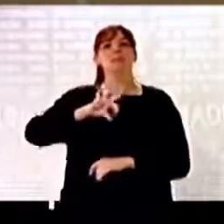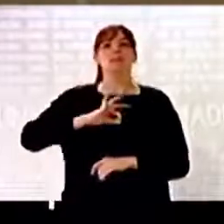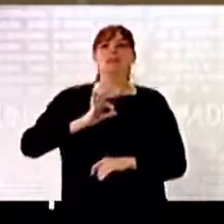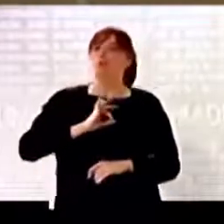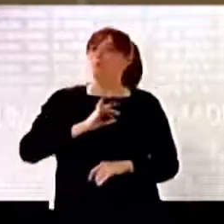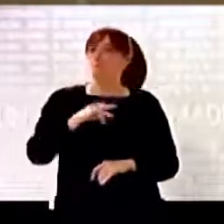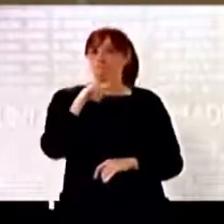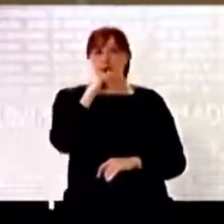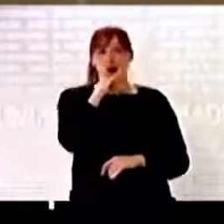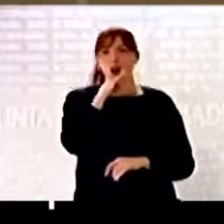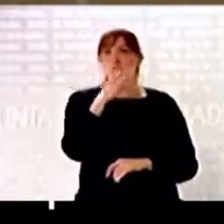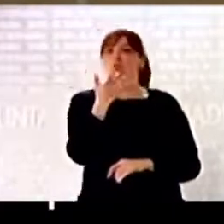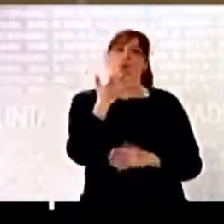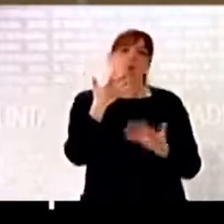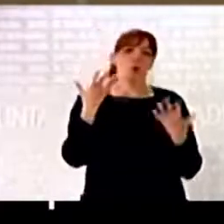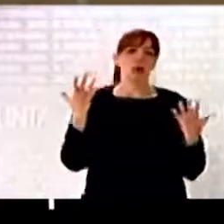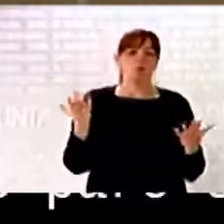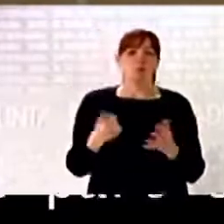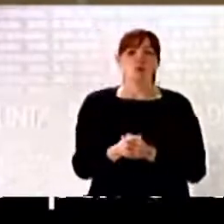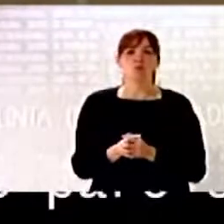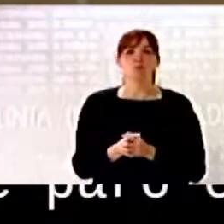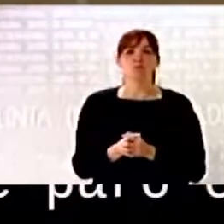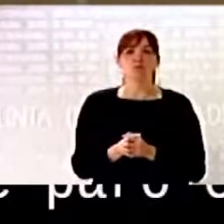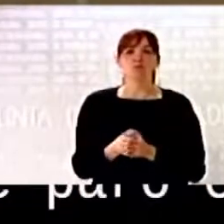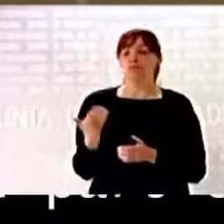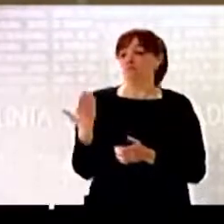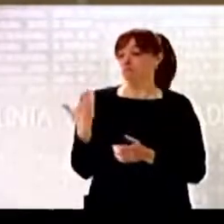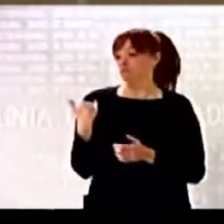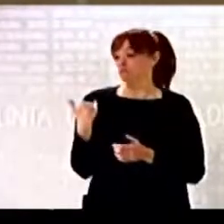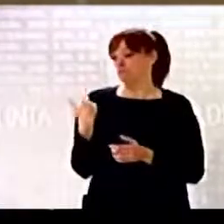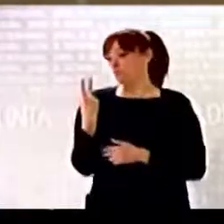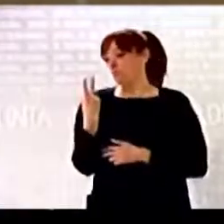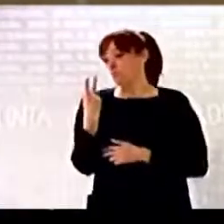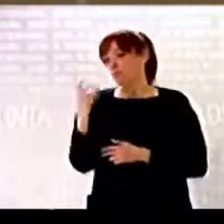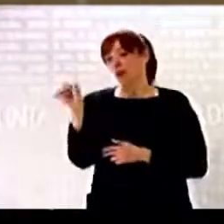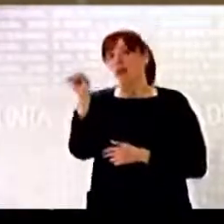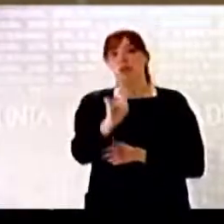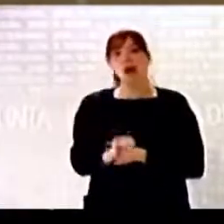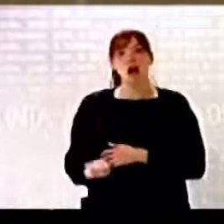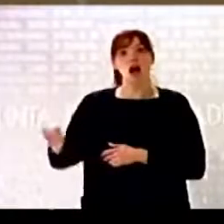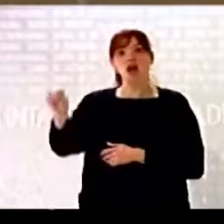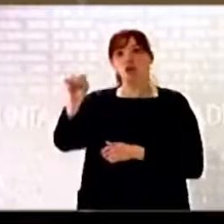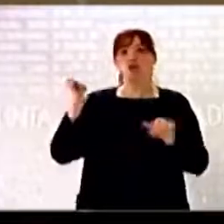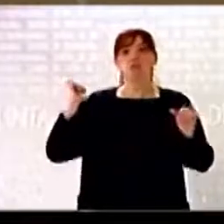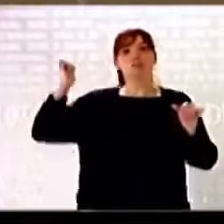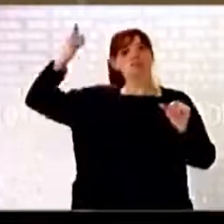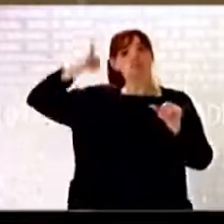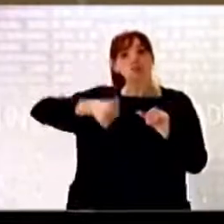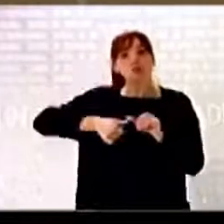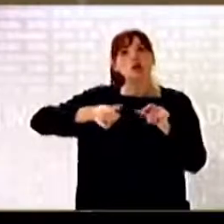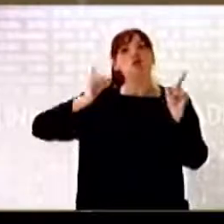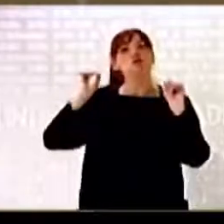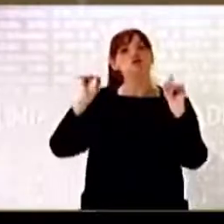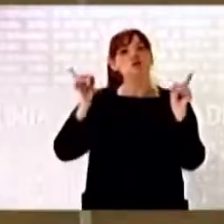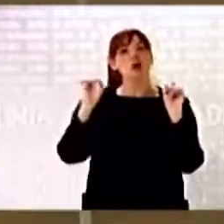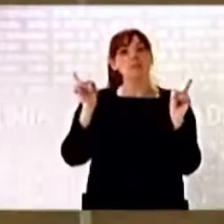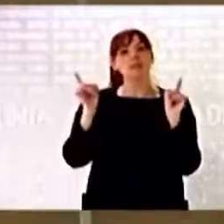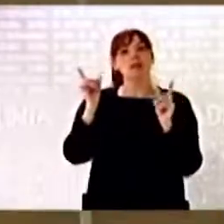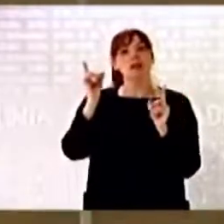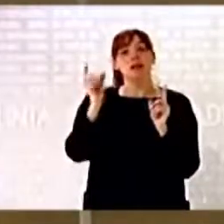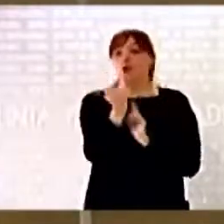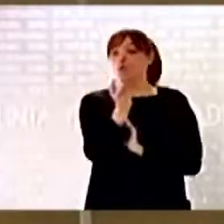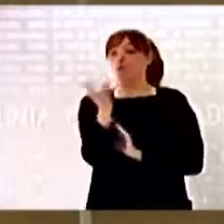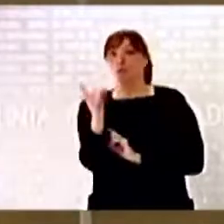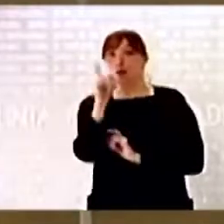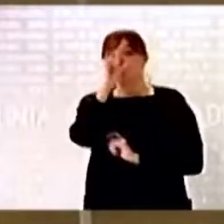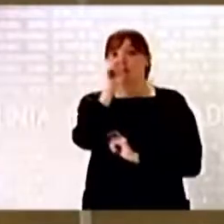malos. Por poner un ejemplo, en los últimos 20 años, solamente el dato del